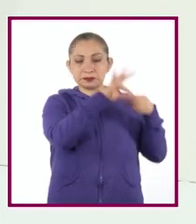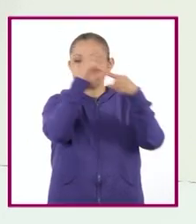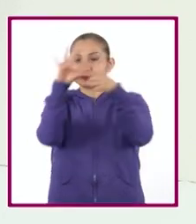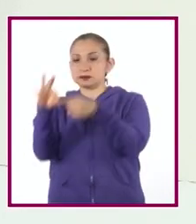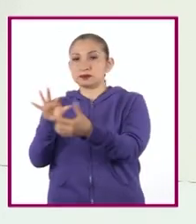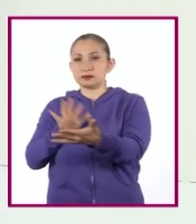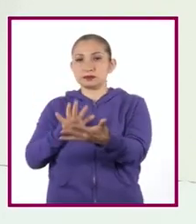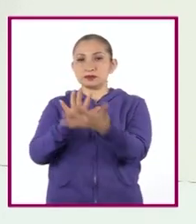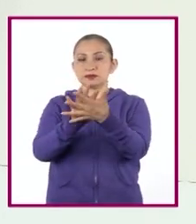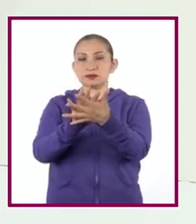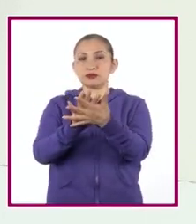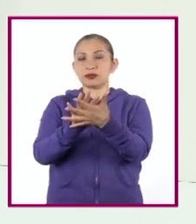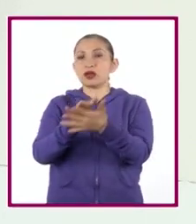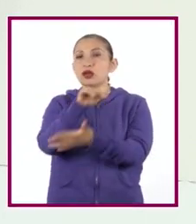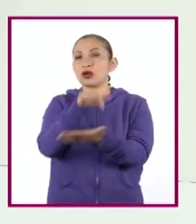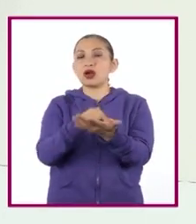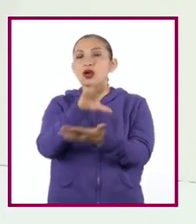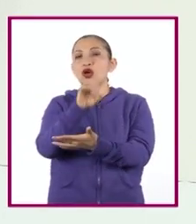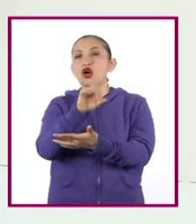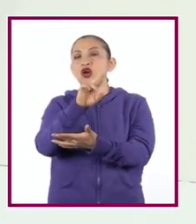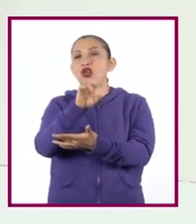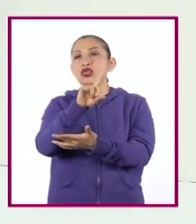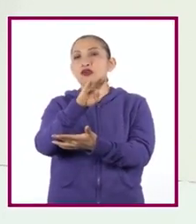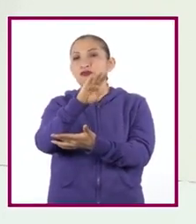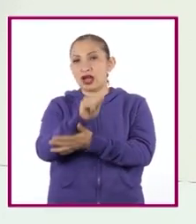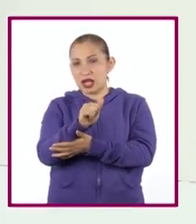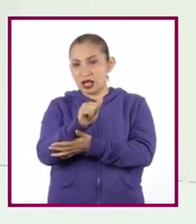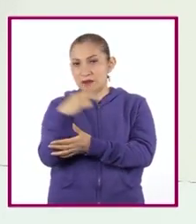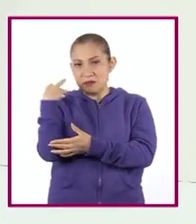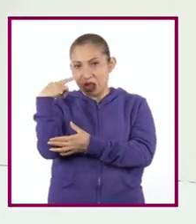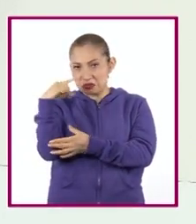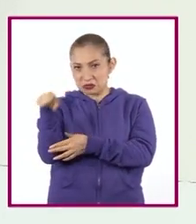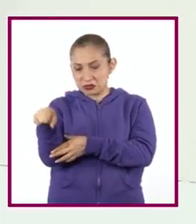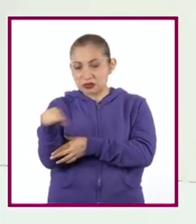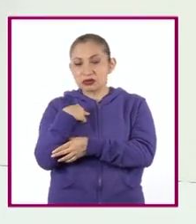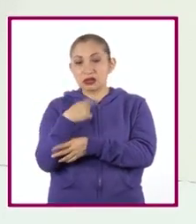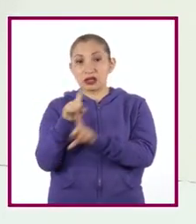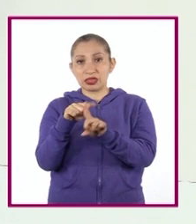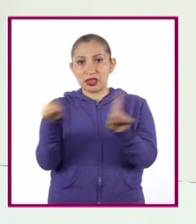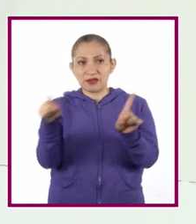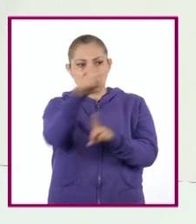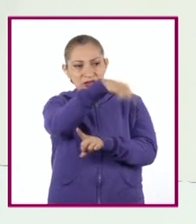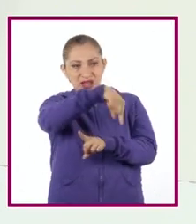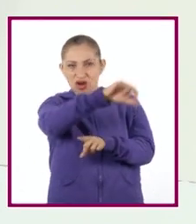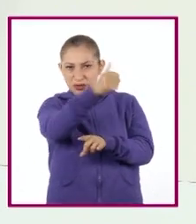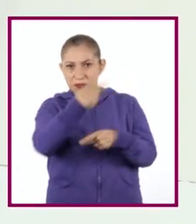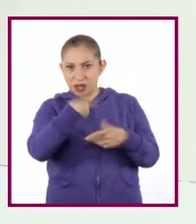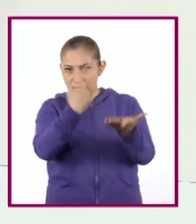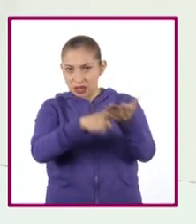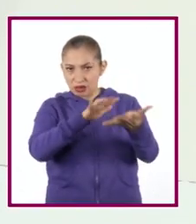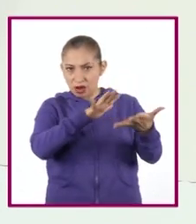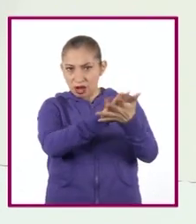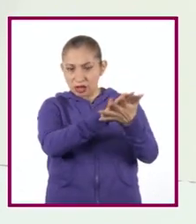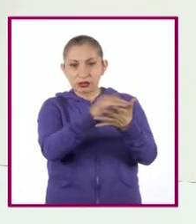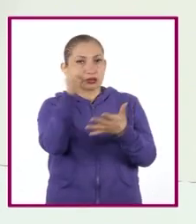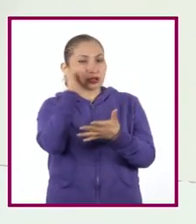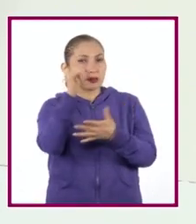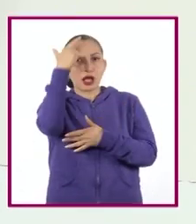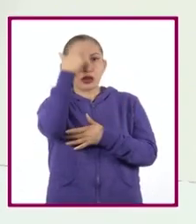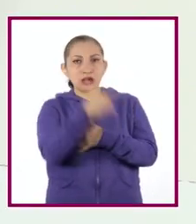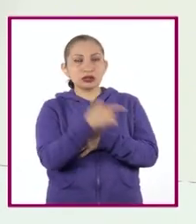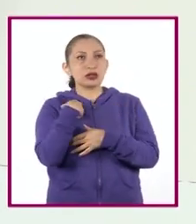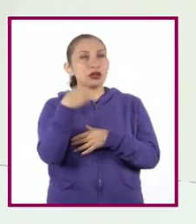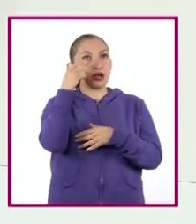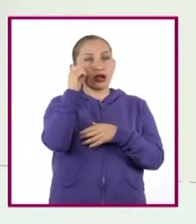la prisión de Córdoba. Ahí, a diferencia de los otros presos que se pasaban la noche en